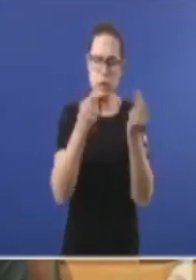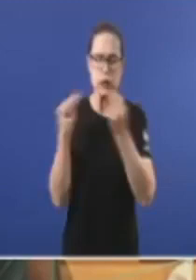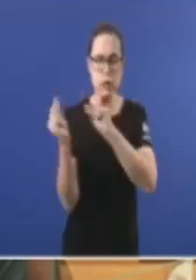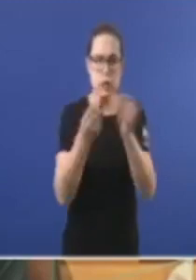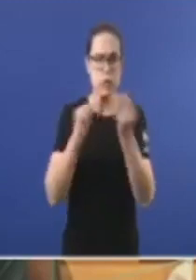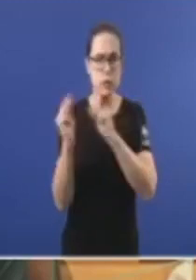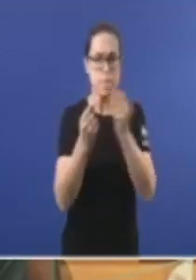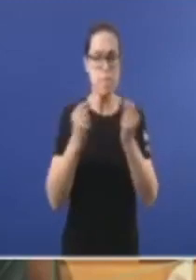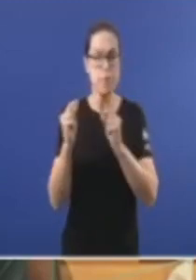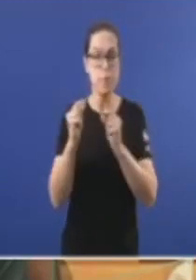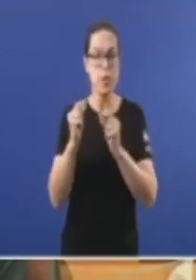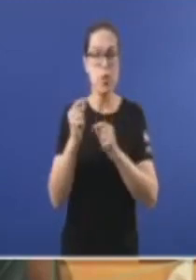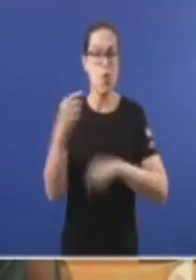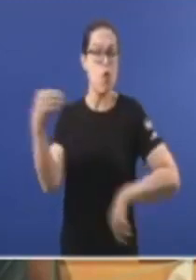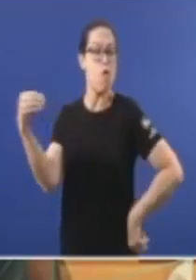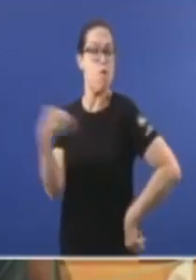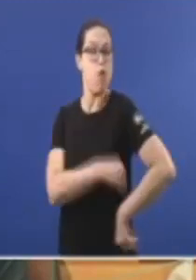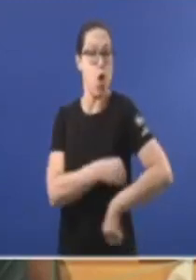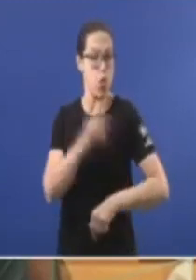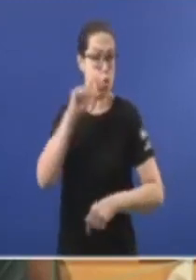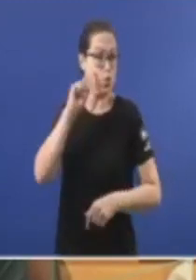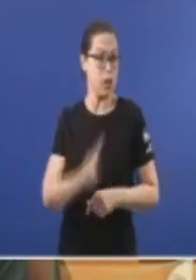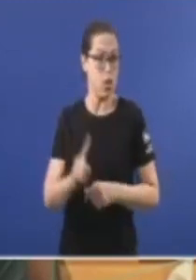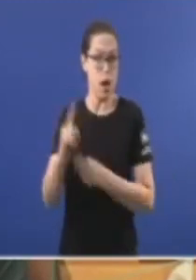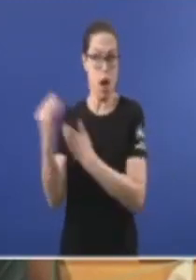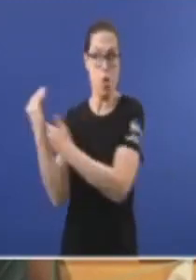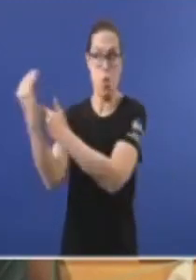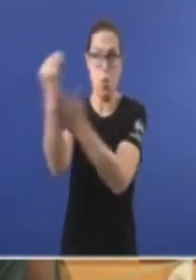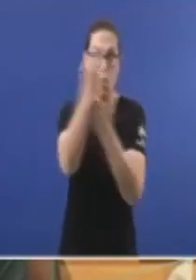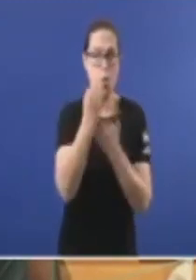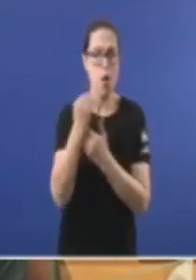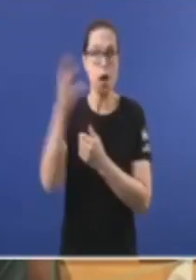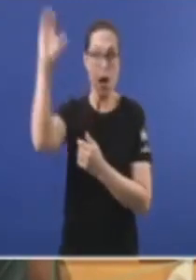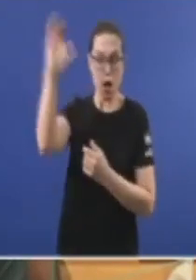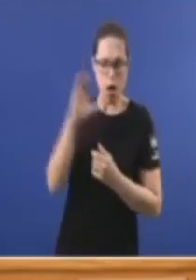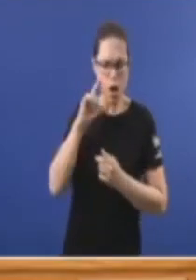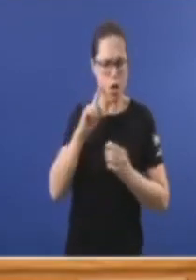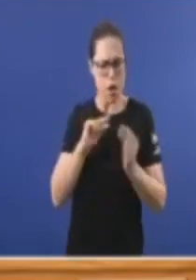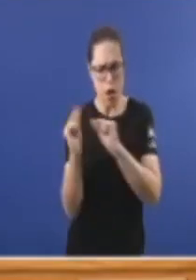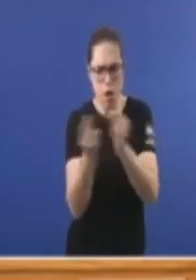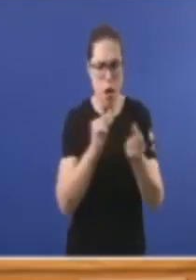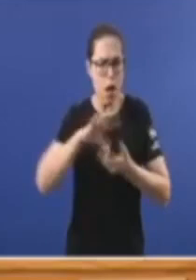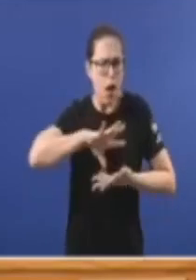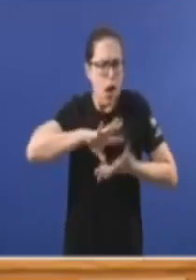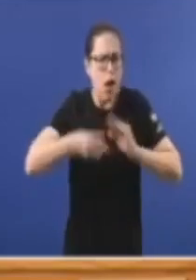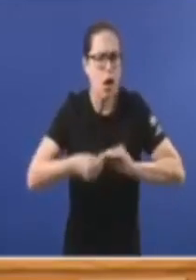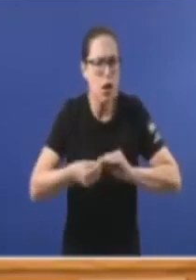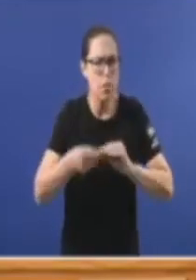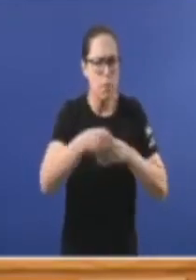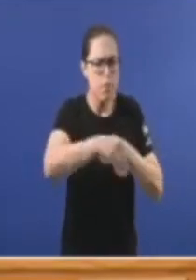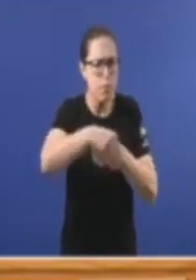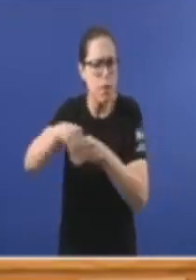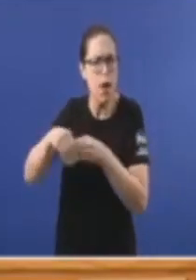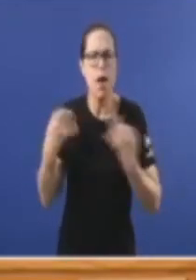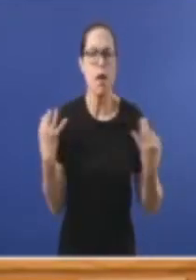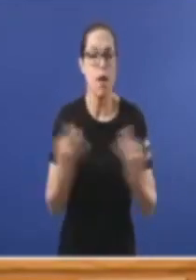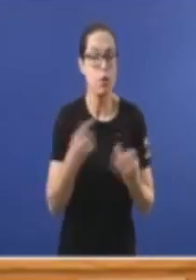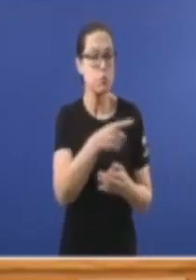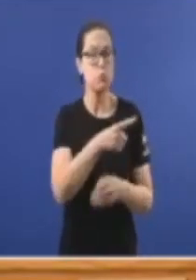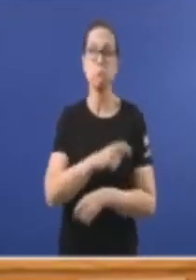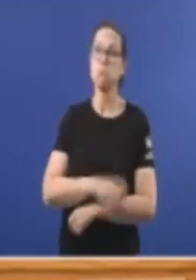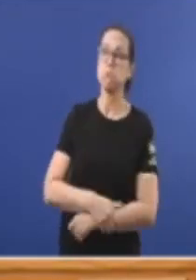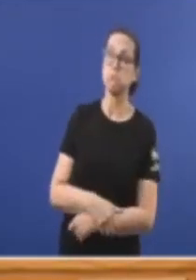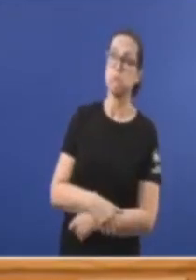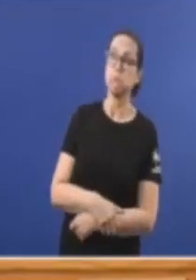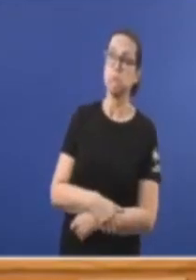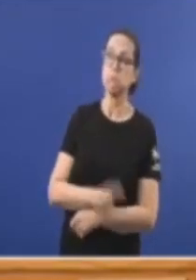xestión desos fondos extraordinarios e o que vemos a vostede é de brazos cruzados. E neste momento hai unha